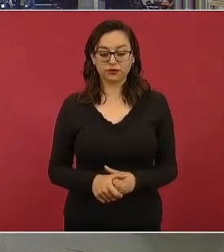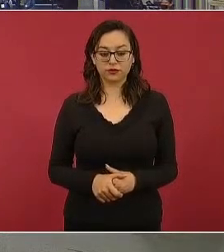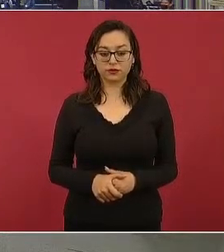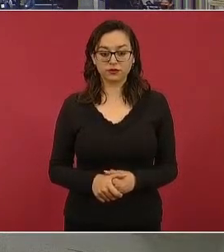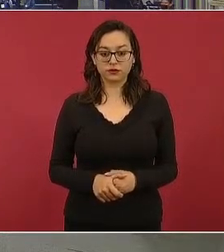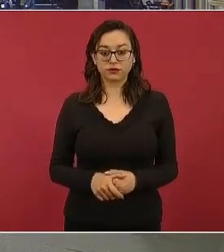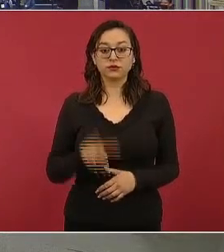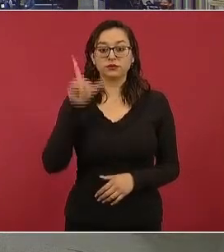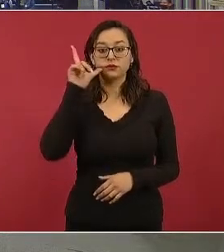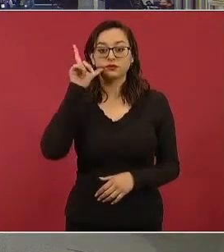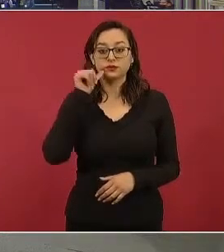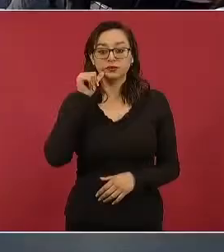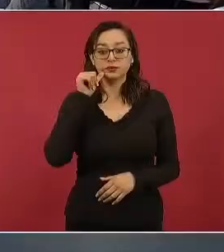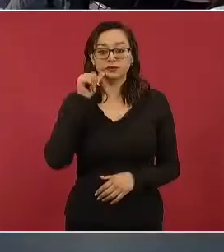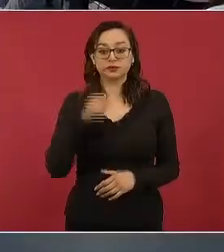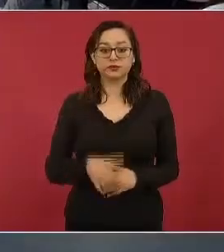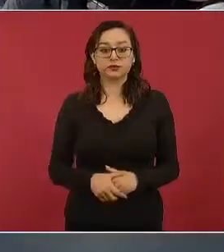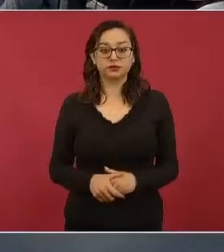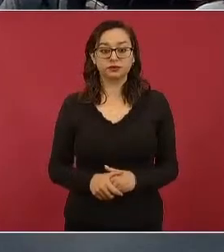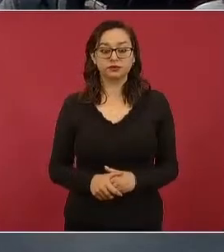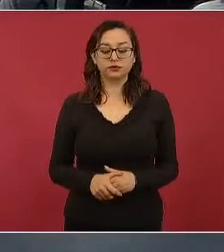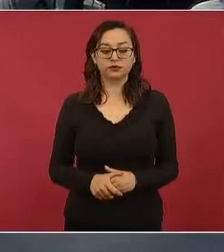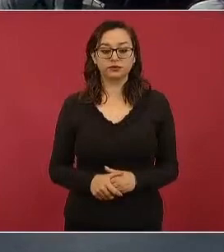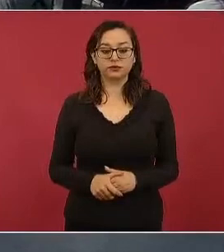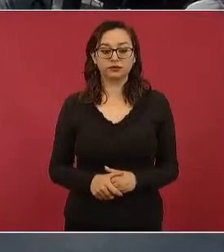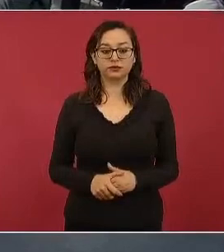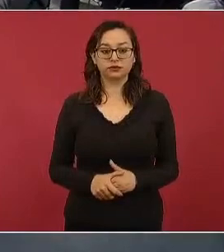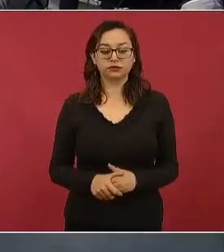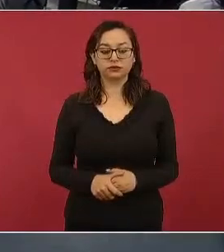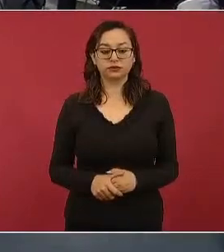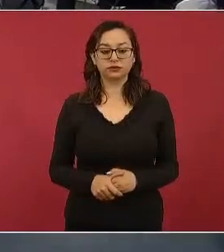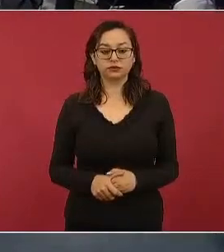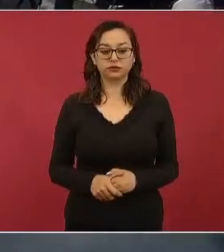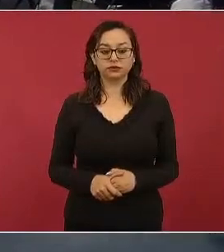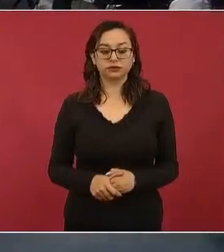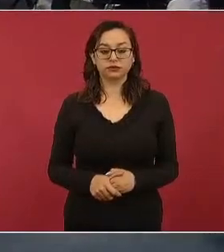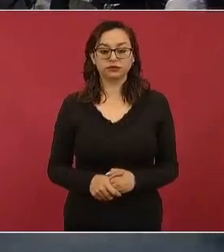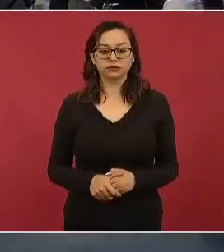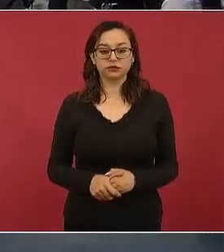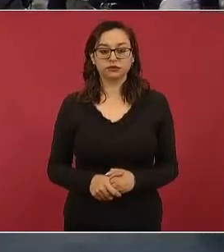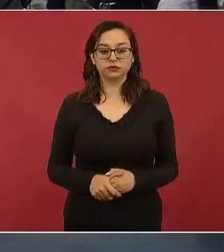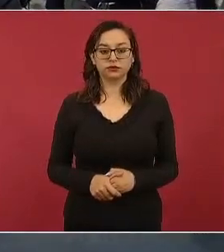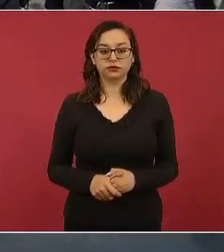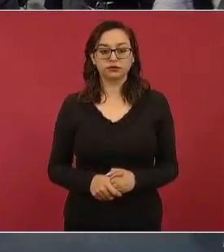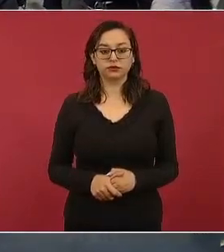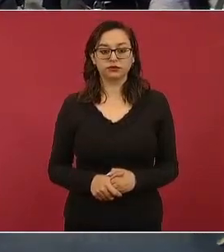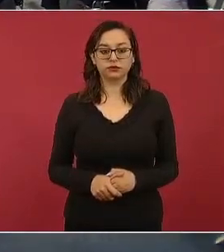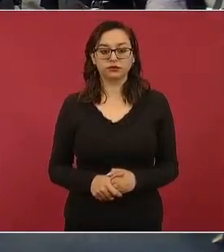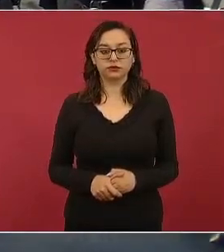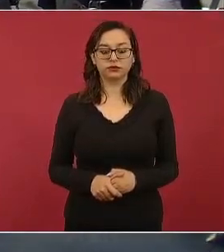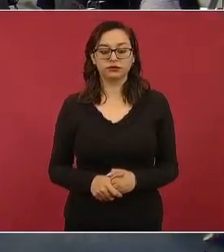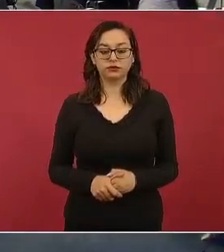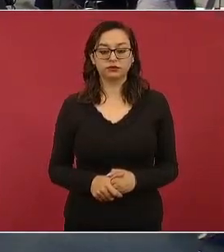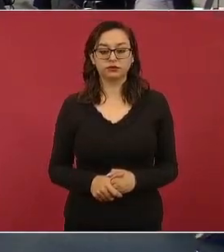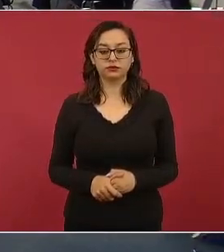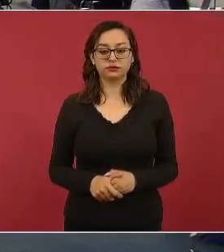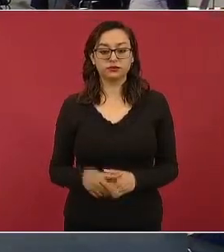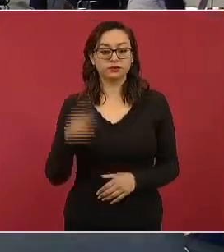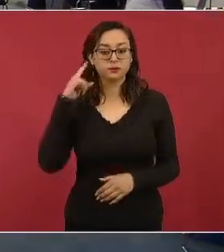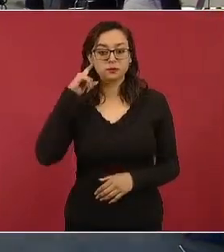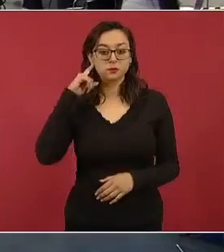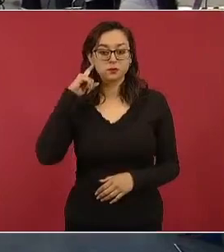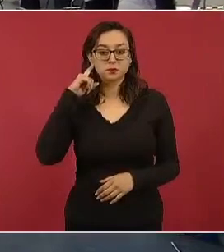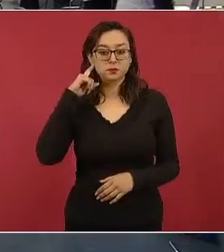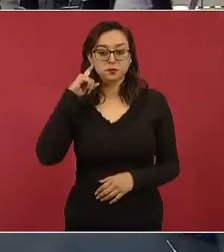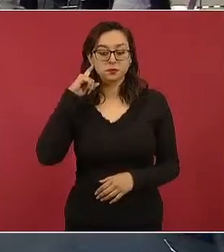decirle. ¿Mañana? Ajá, es que es al primer minuto del día 1 de abril. Entonces, la petición es si puede intervenir hoy. María